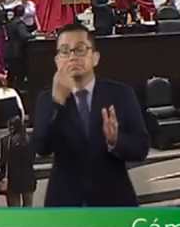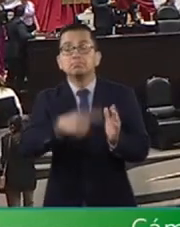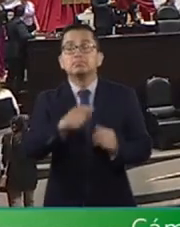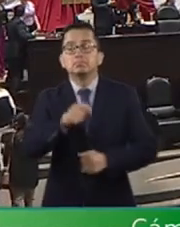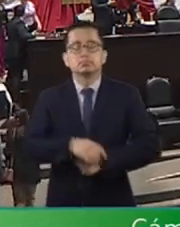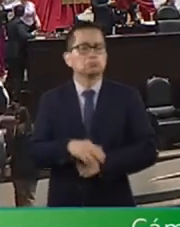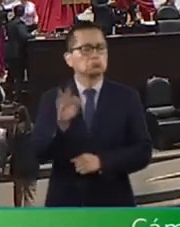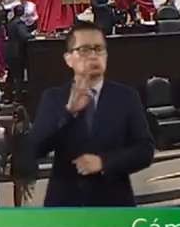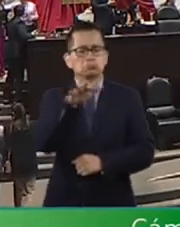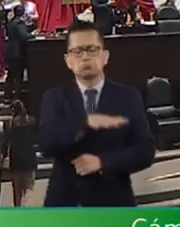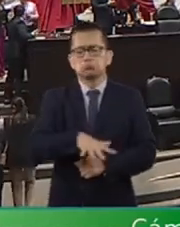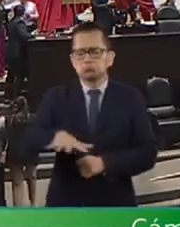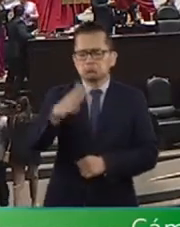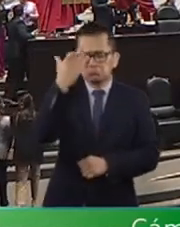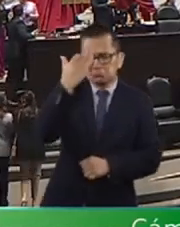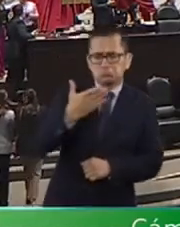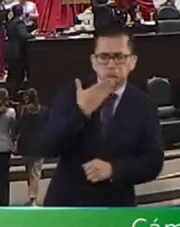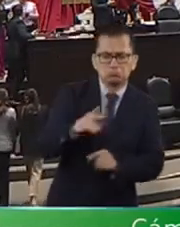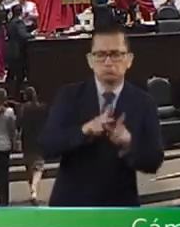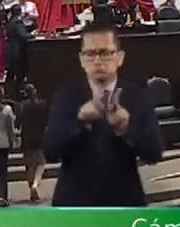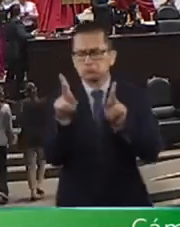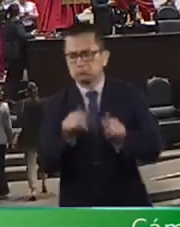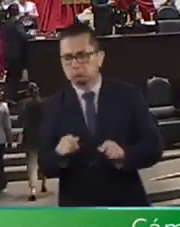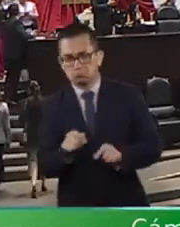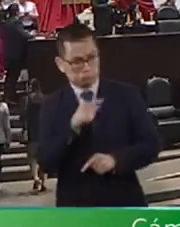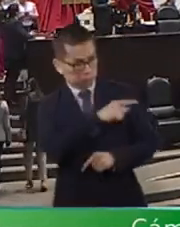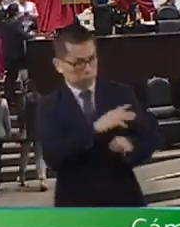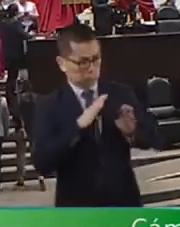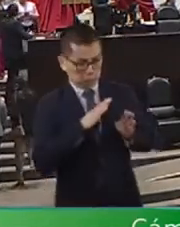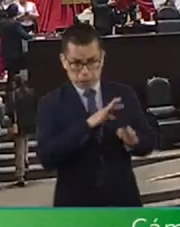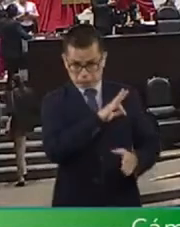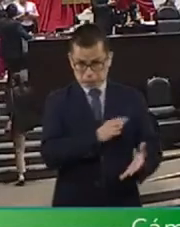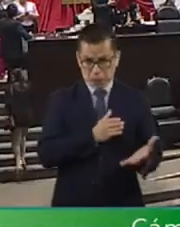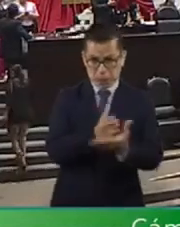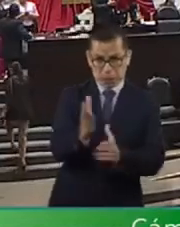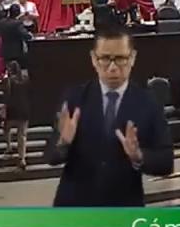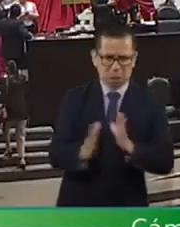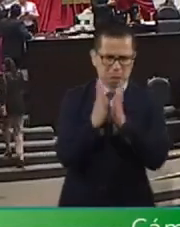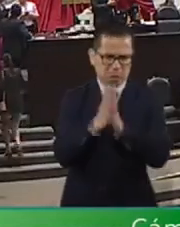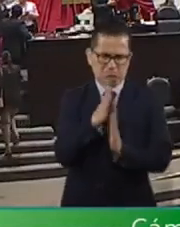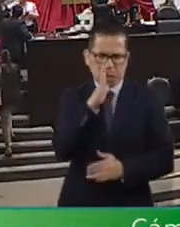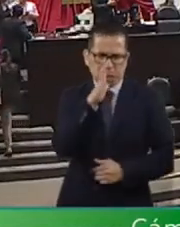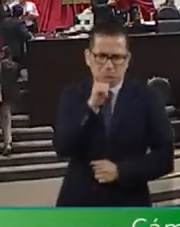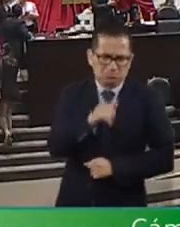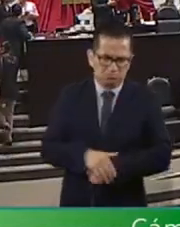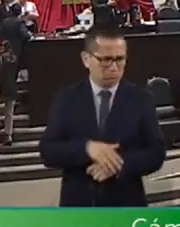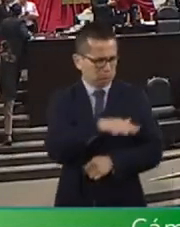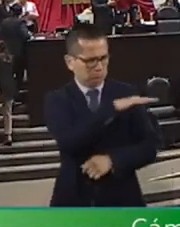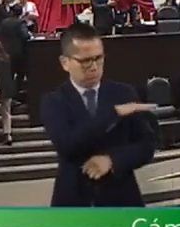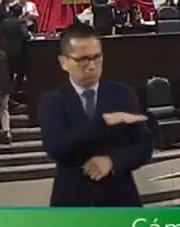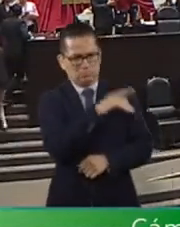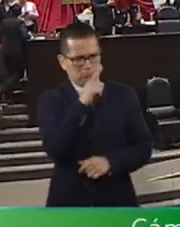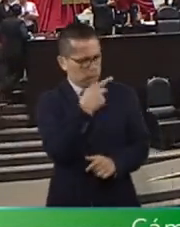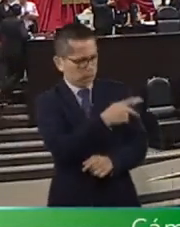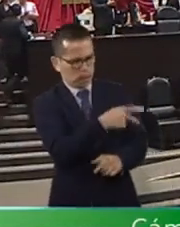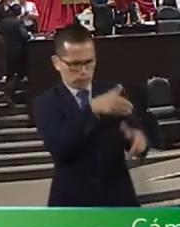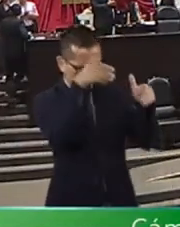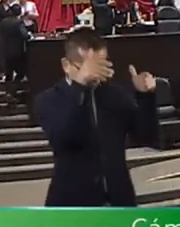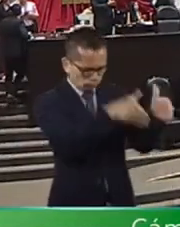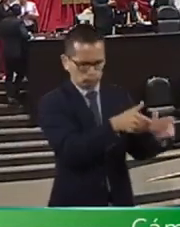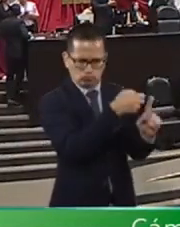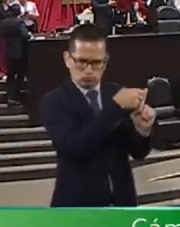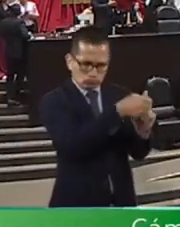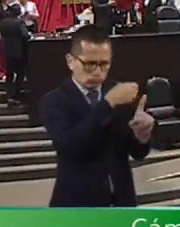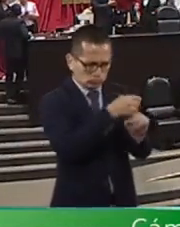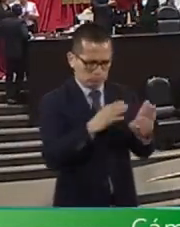puede ejercer más funciones que las que tengan exacta conexión con la disciplina militar,